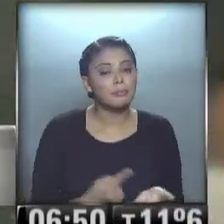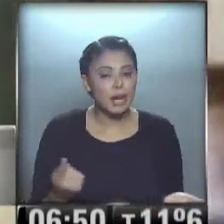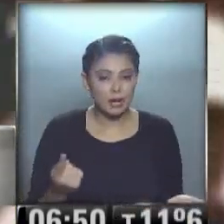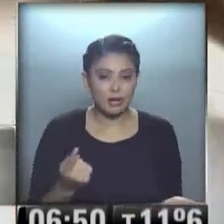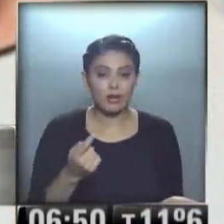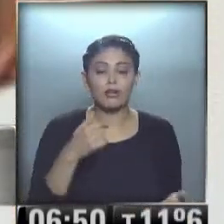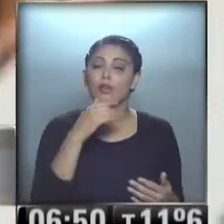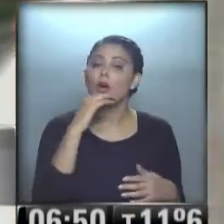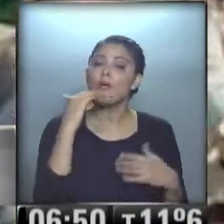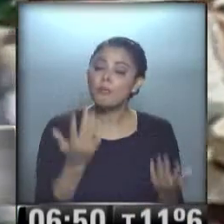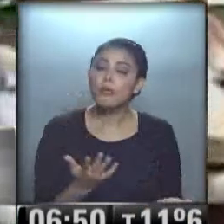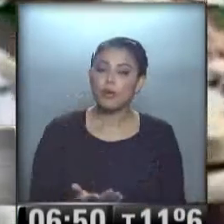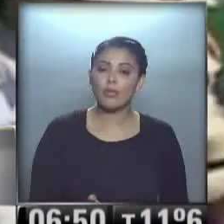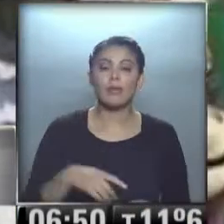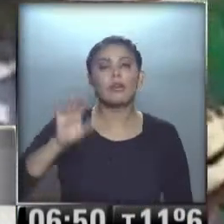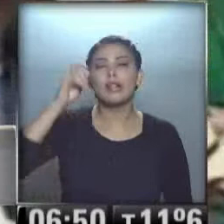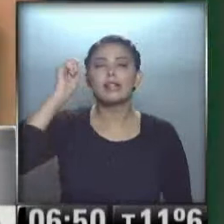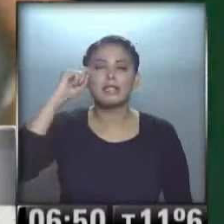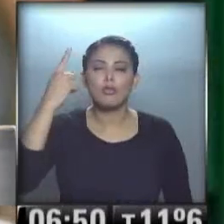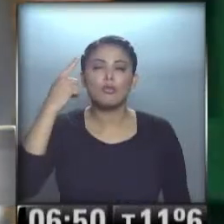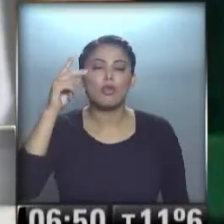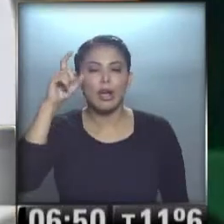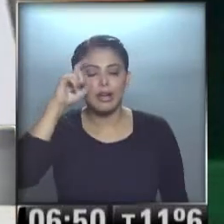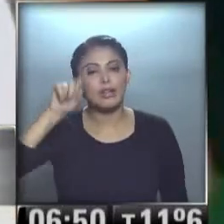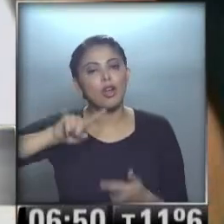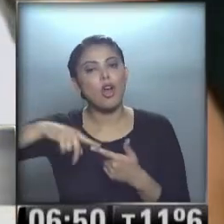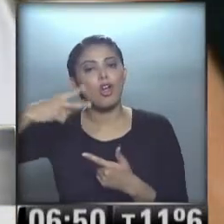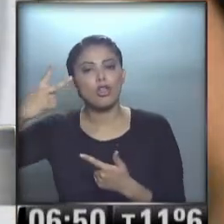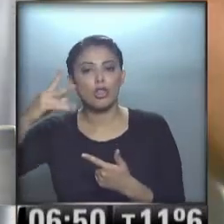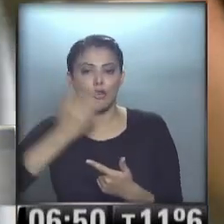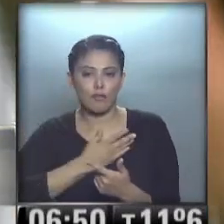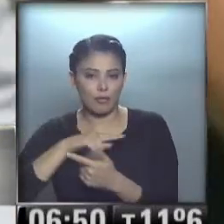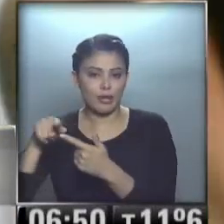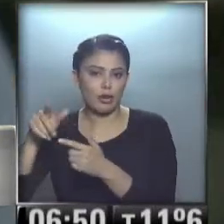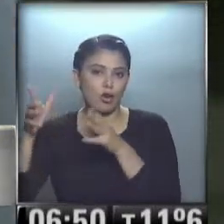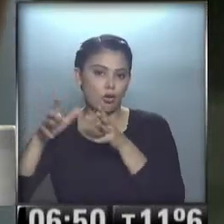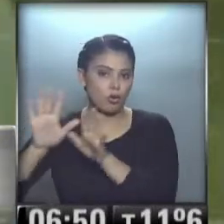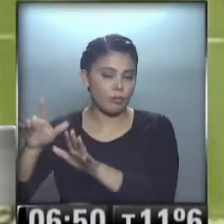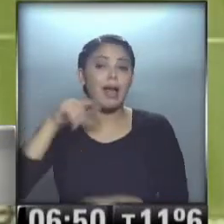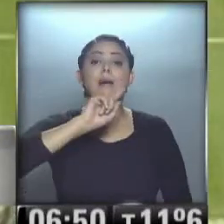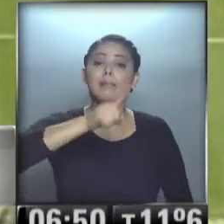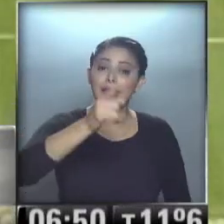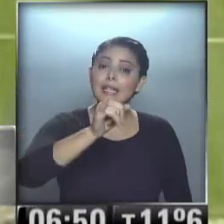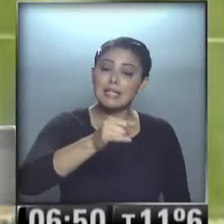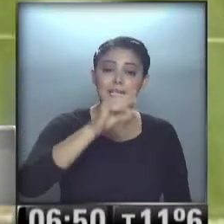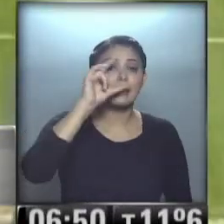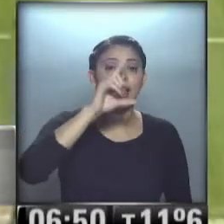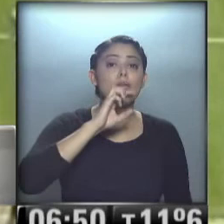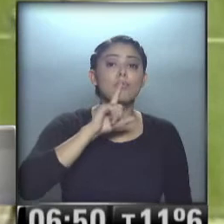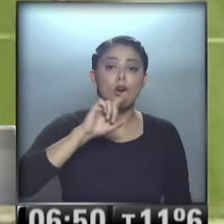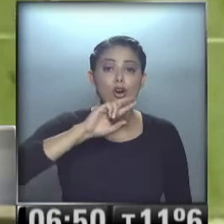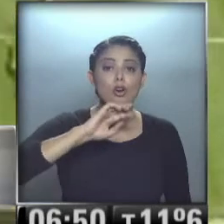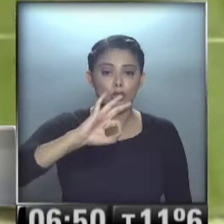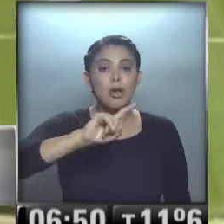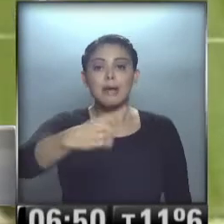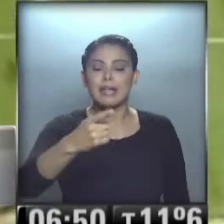y tendremos la posibilidad entre el 31 de enero y el 2 de febrero. No va a estar Juan Martín, sí mañana se presenta en la cancha de Gimnasia y